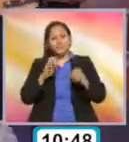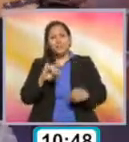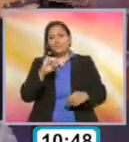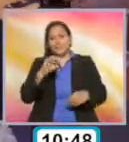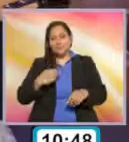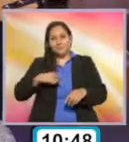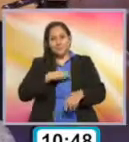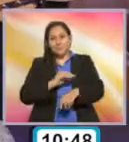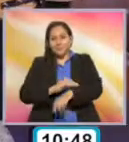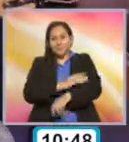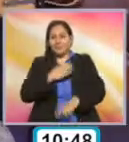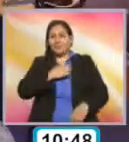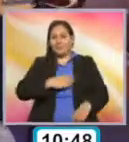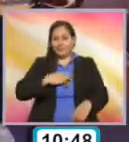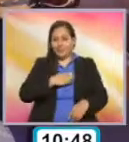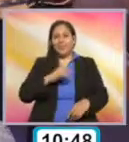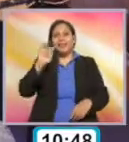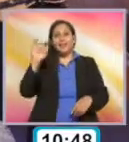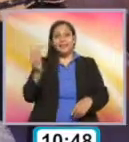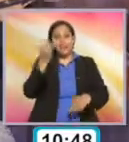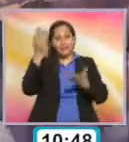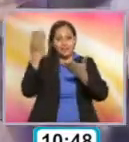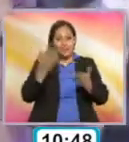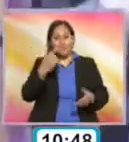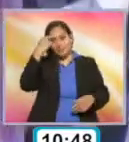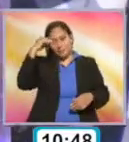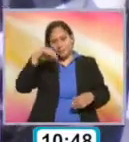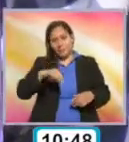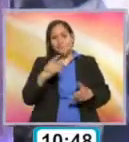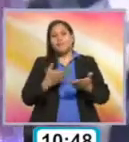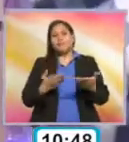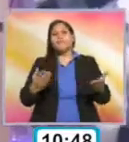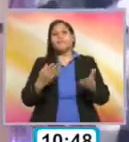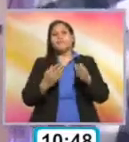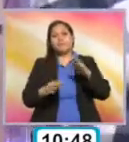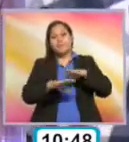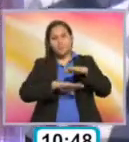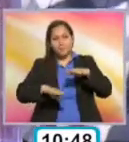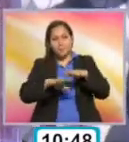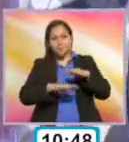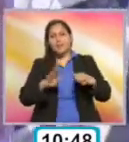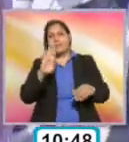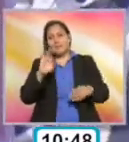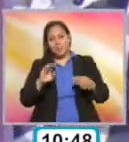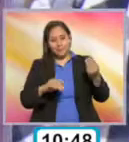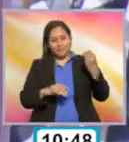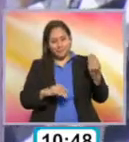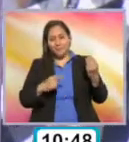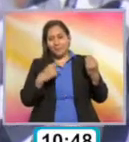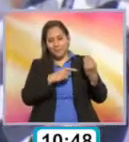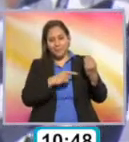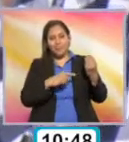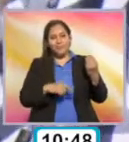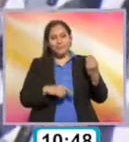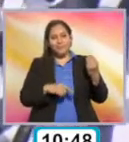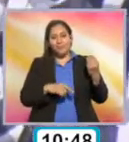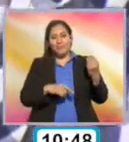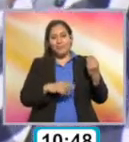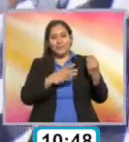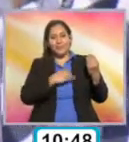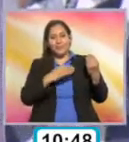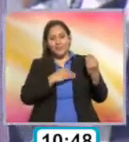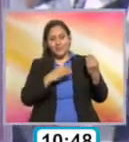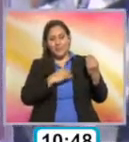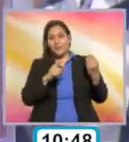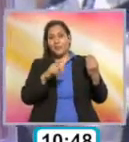estamos muy emocionados, contentos. Desde Tijuana venimos para acá presentando lo más básico, que es nuestro bebé aquí, que lo están mirando. Decimos, es nuestro primer hijito.